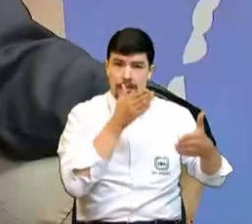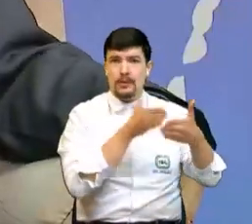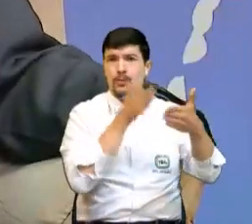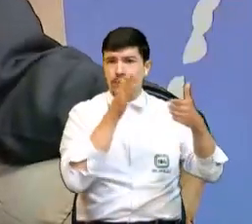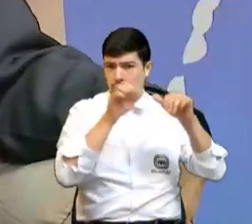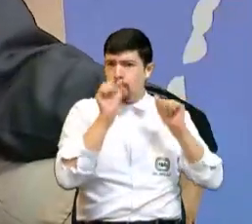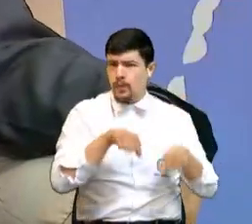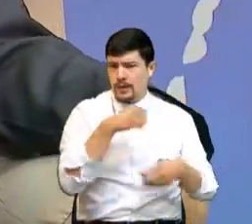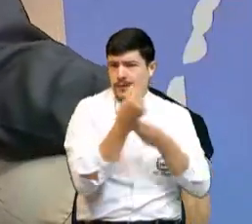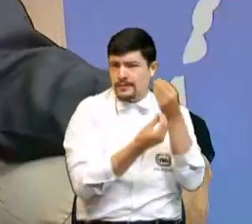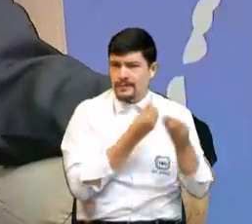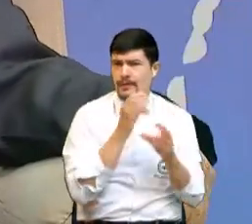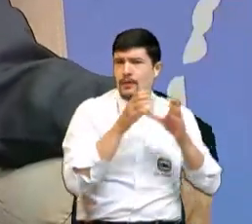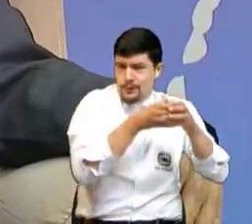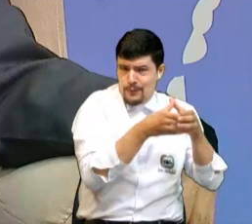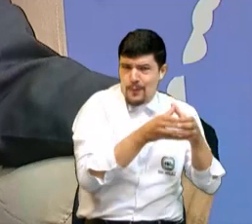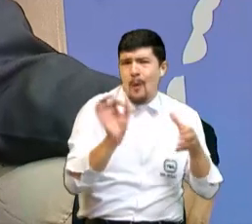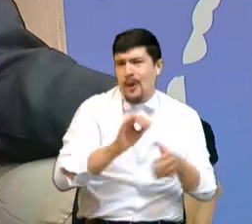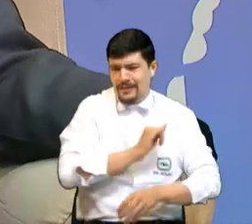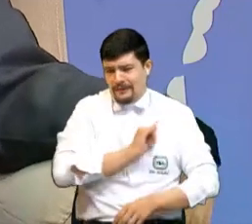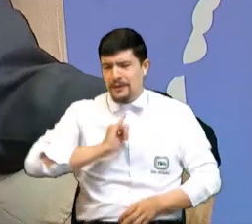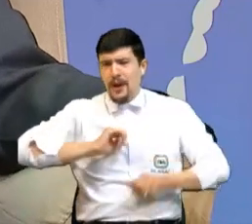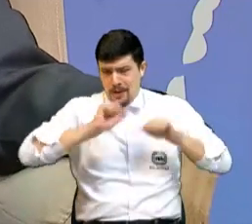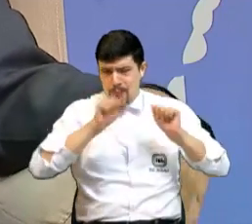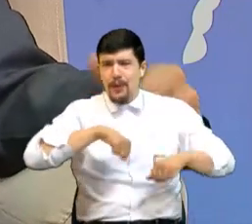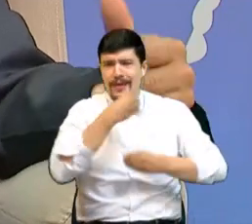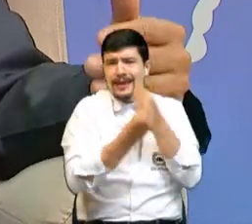la denuncia puede formularse conjuntamente.